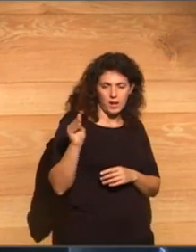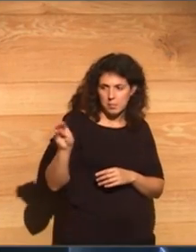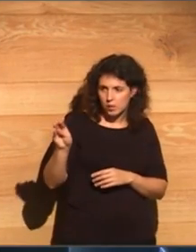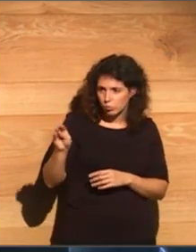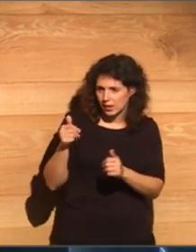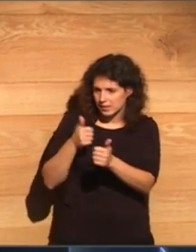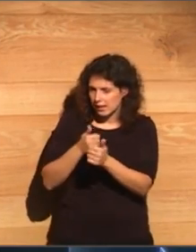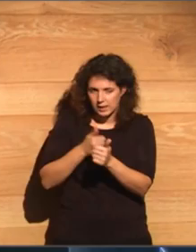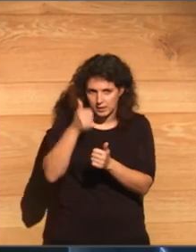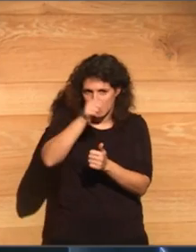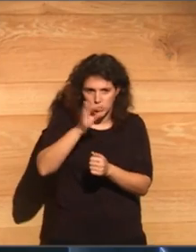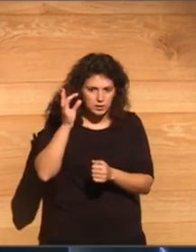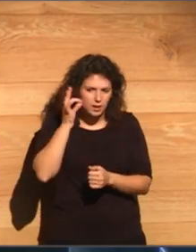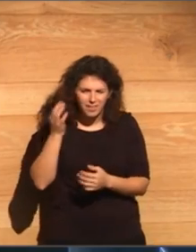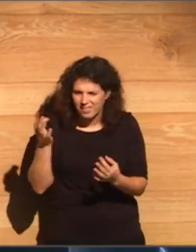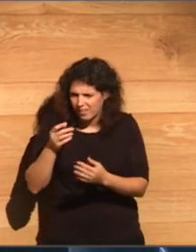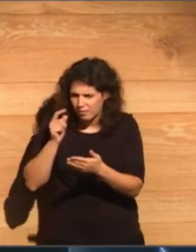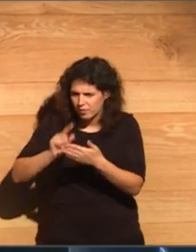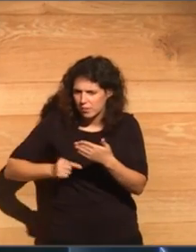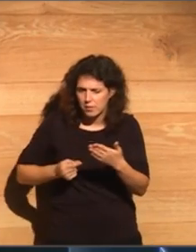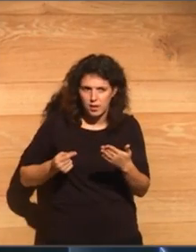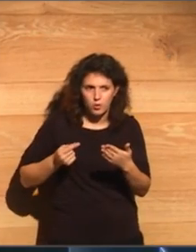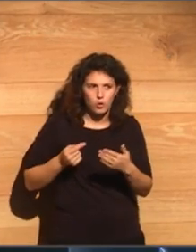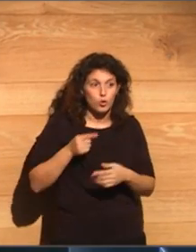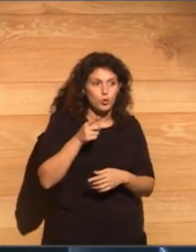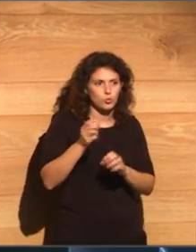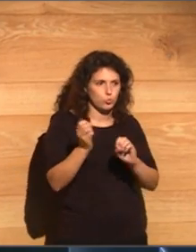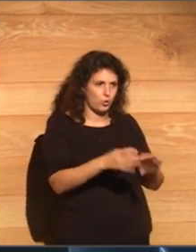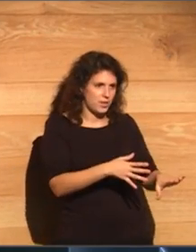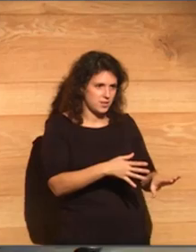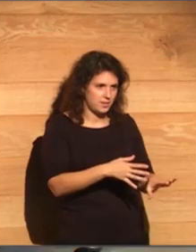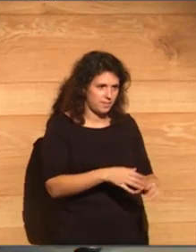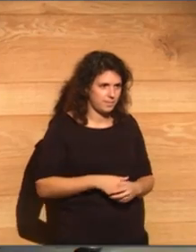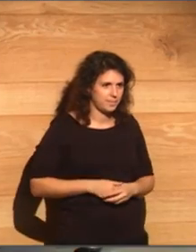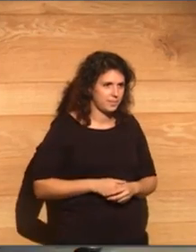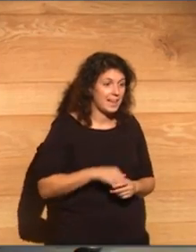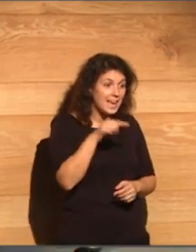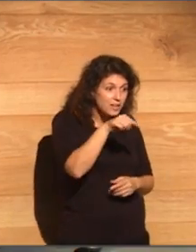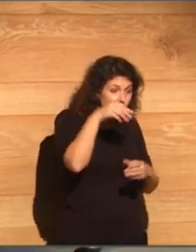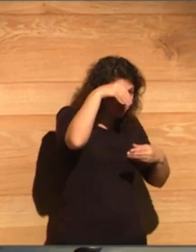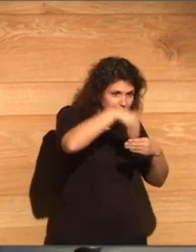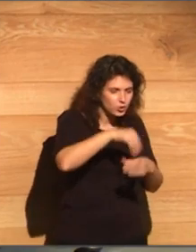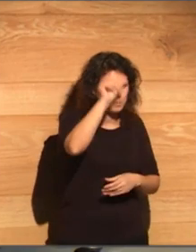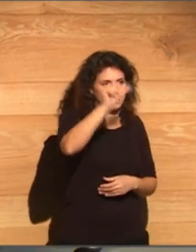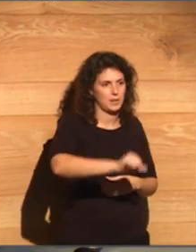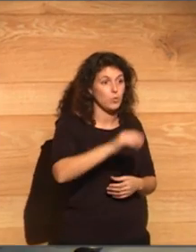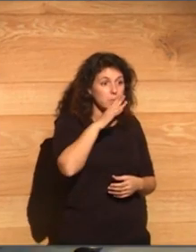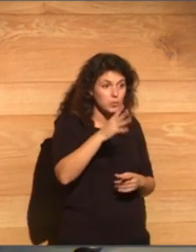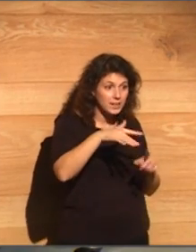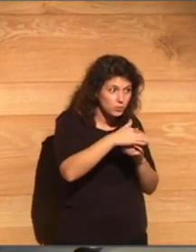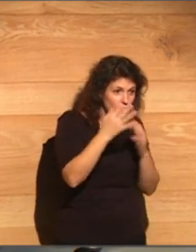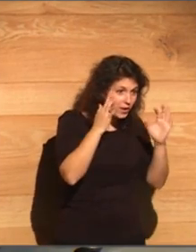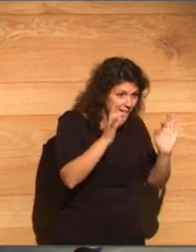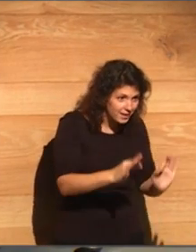al secretario o a la secretaria, ¿qué es lo que he firmado para Luis? Dice, su cese. Eso está en la película. Y eso está en la película porque le pasó de